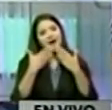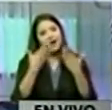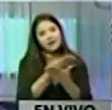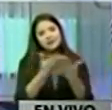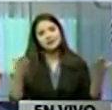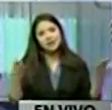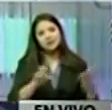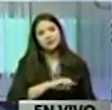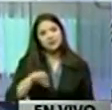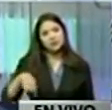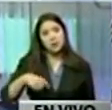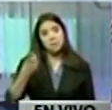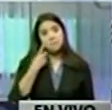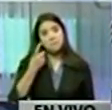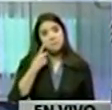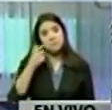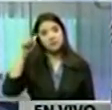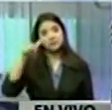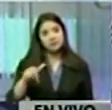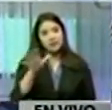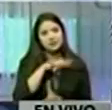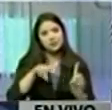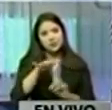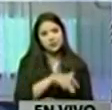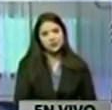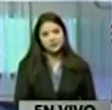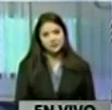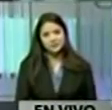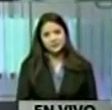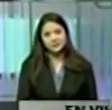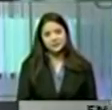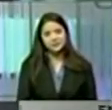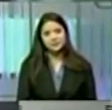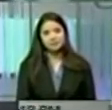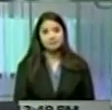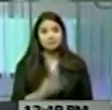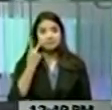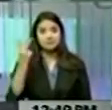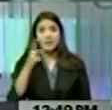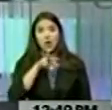Venezuela, y estamos pendientes de estas condiciones. Bien, escuchamos las declaraciones del ministro.